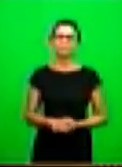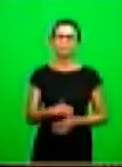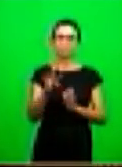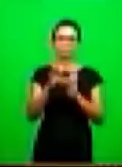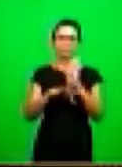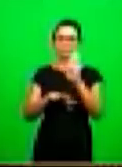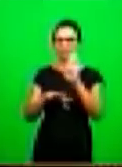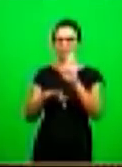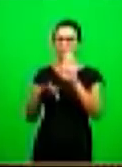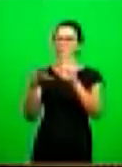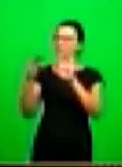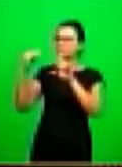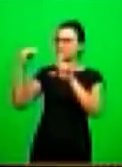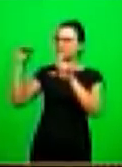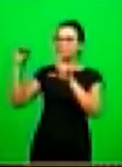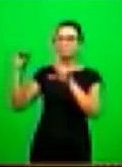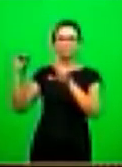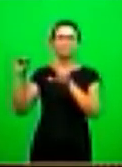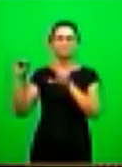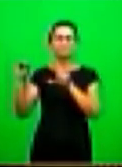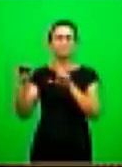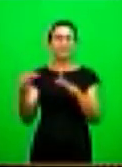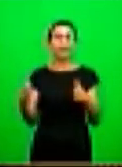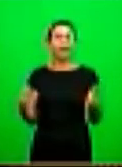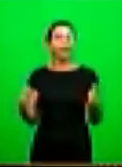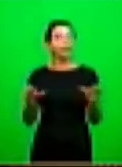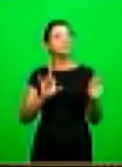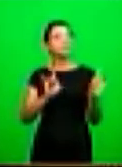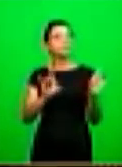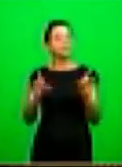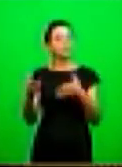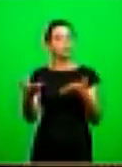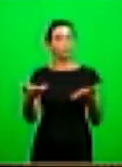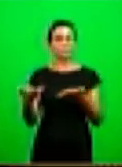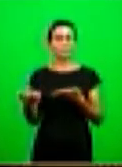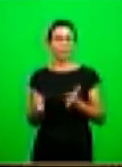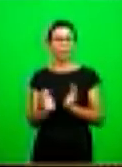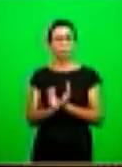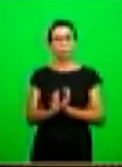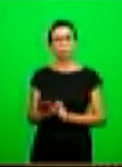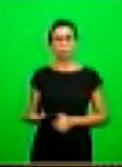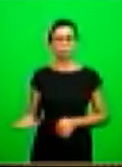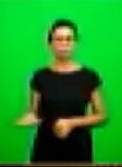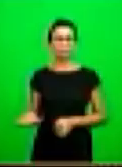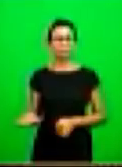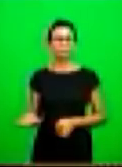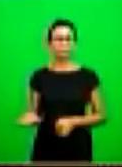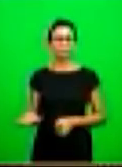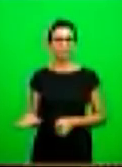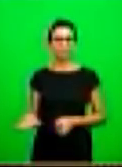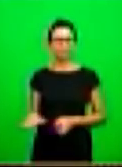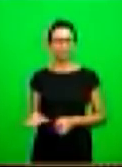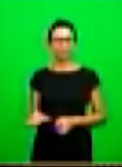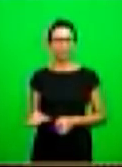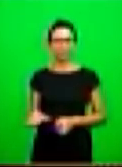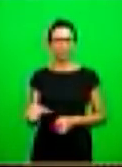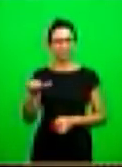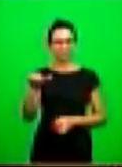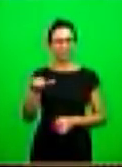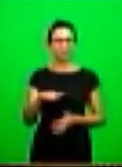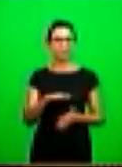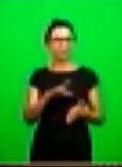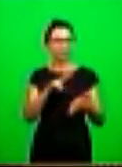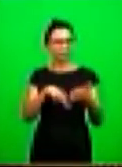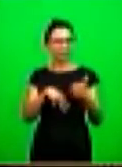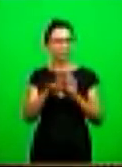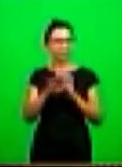El texto está proyectado aquí. Y es especial, nosotros queremos invitar a los niños a estar leyendo con